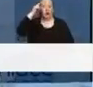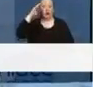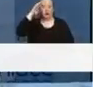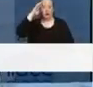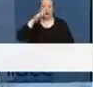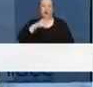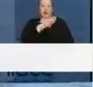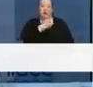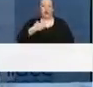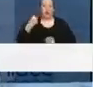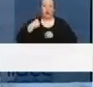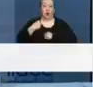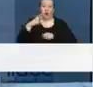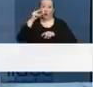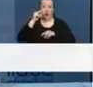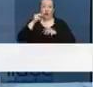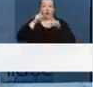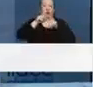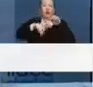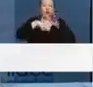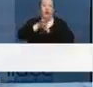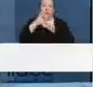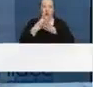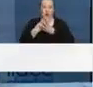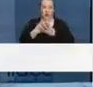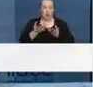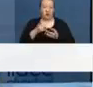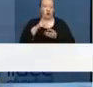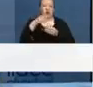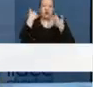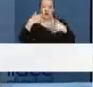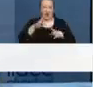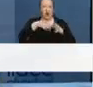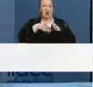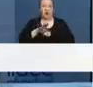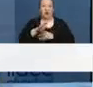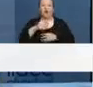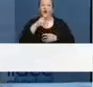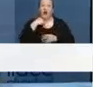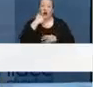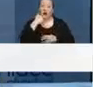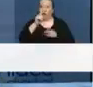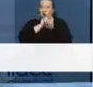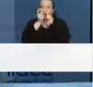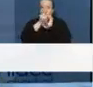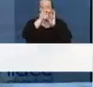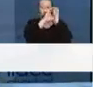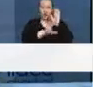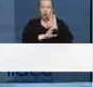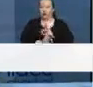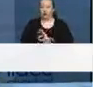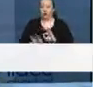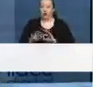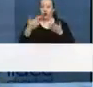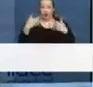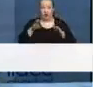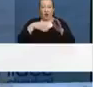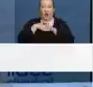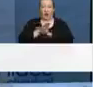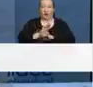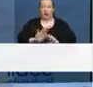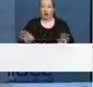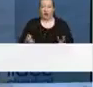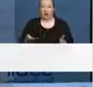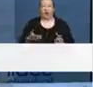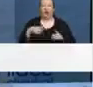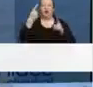que cambiaron la constitución nuestra ya está en la cárcel mientras bueno el